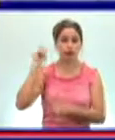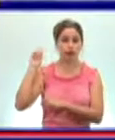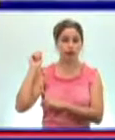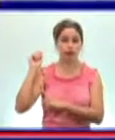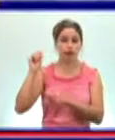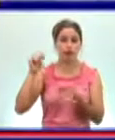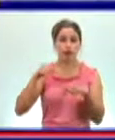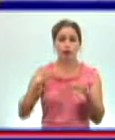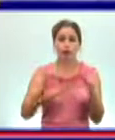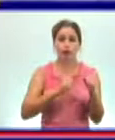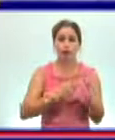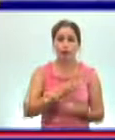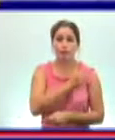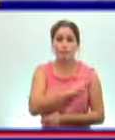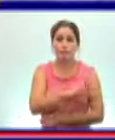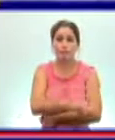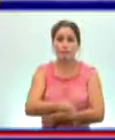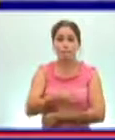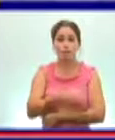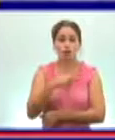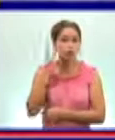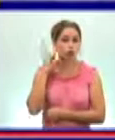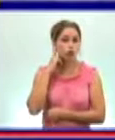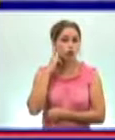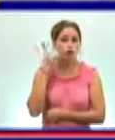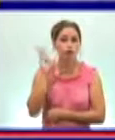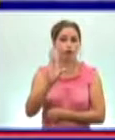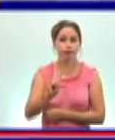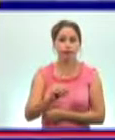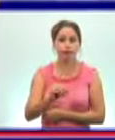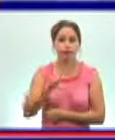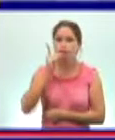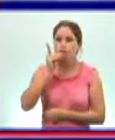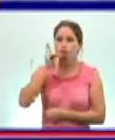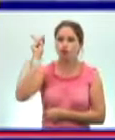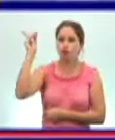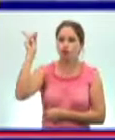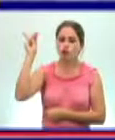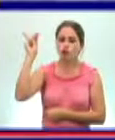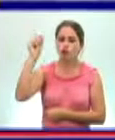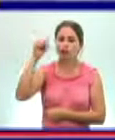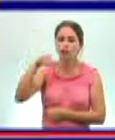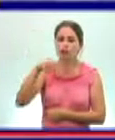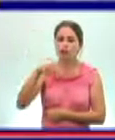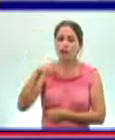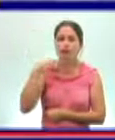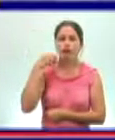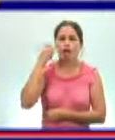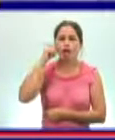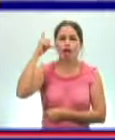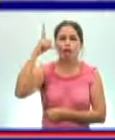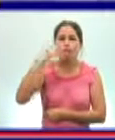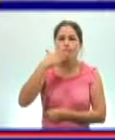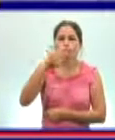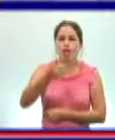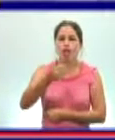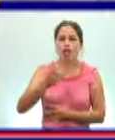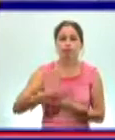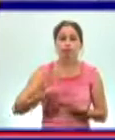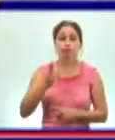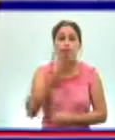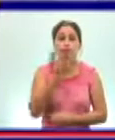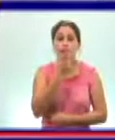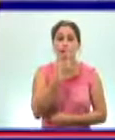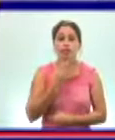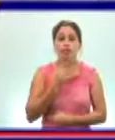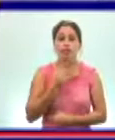en España, cuando escucha y dice, Dios existe en la idea del bien. Para Martí, Dios es la